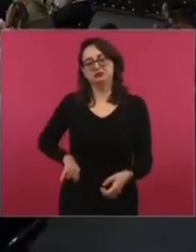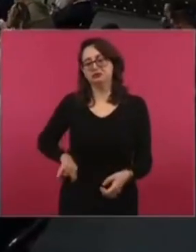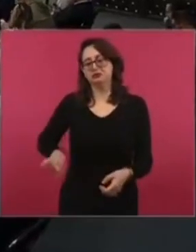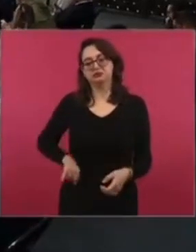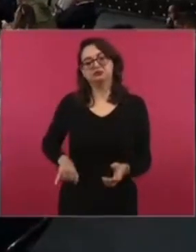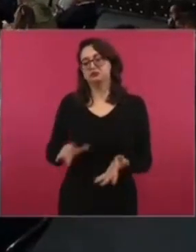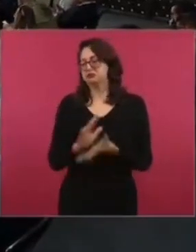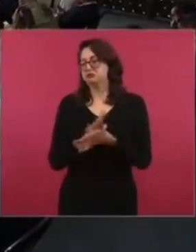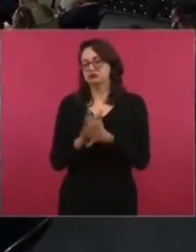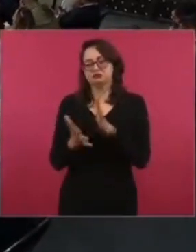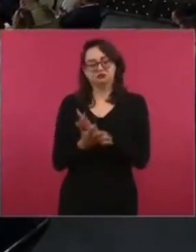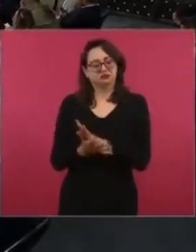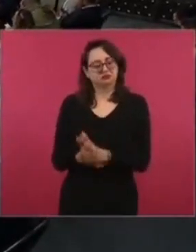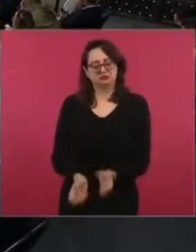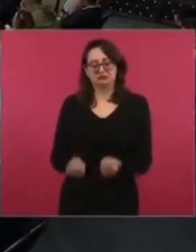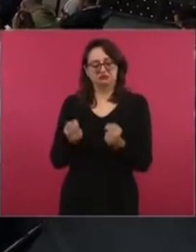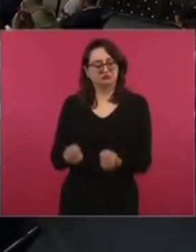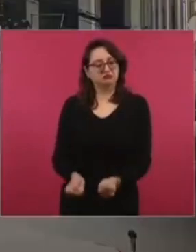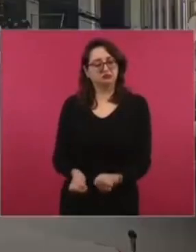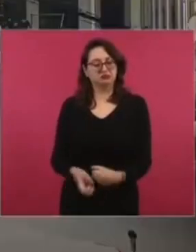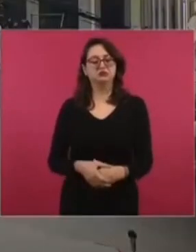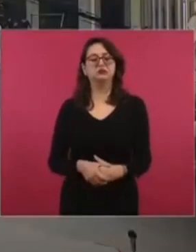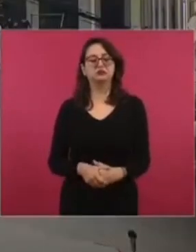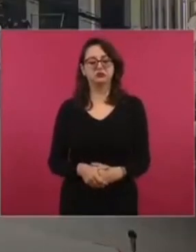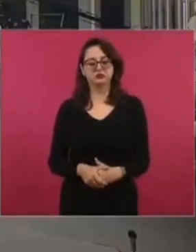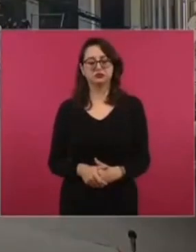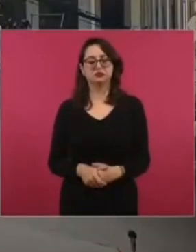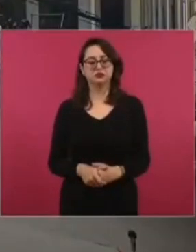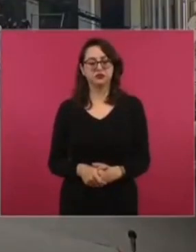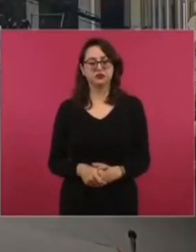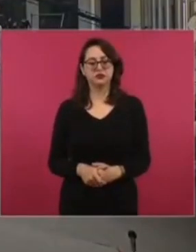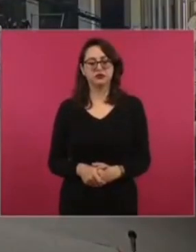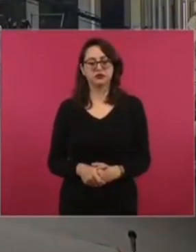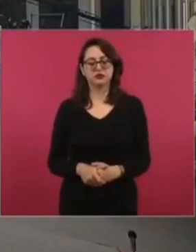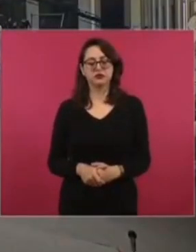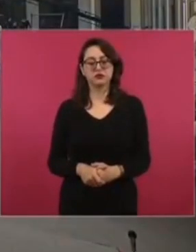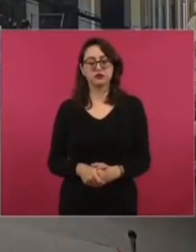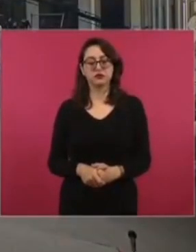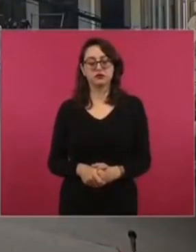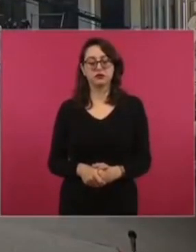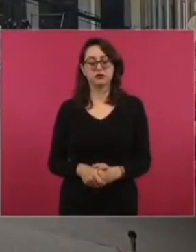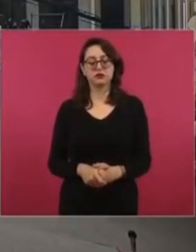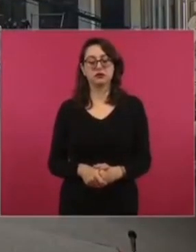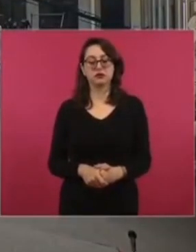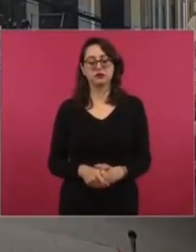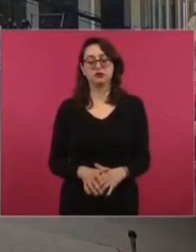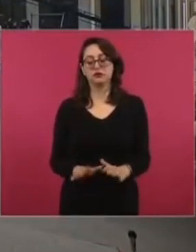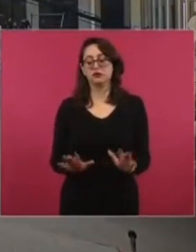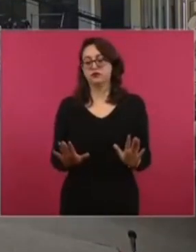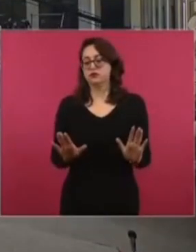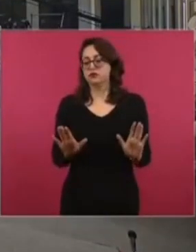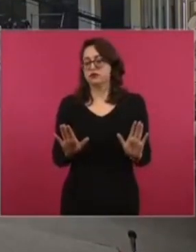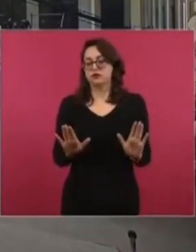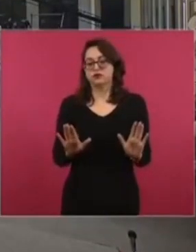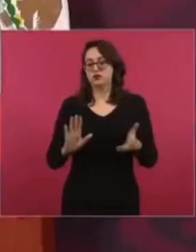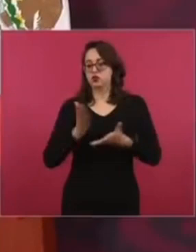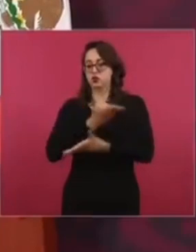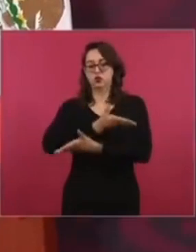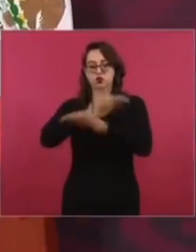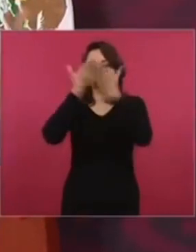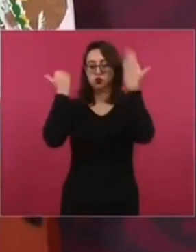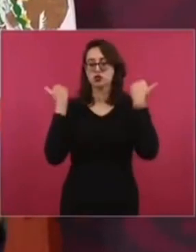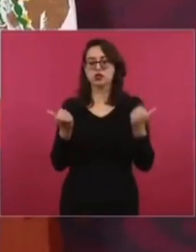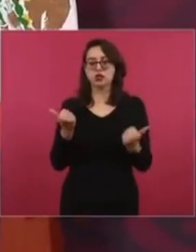de por medio a la empresa No sé no pero eso este